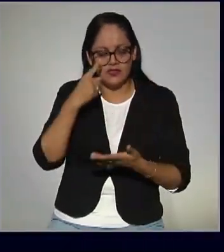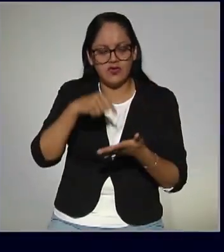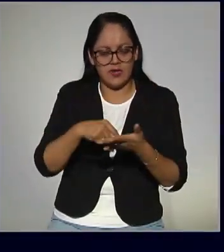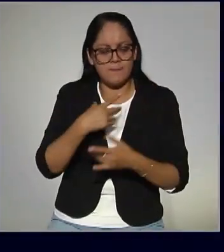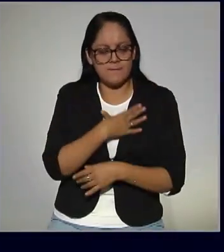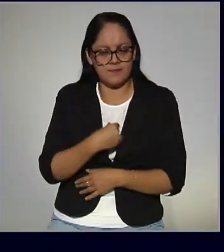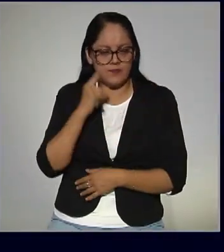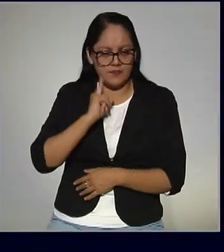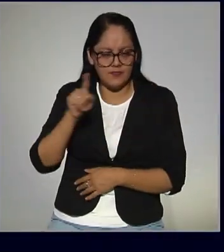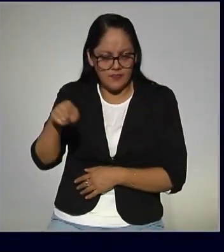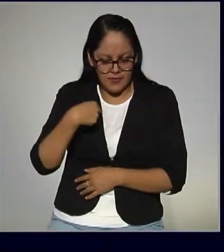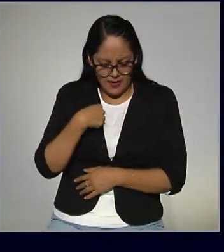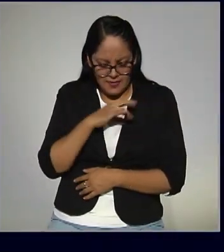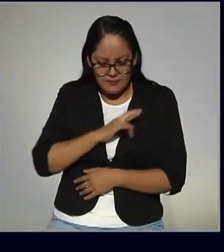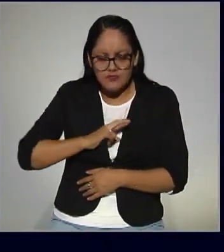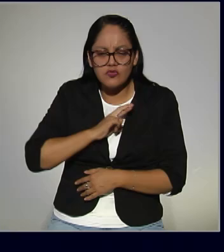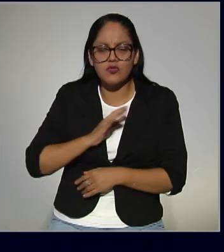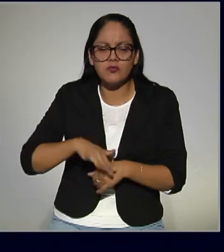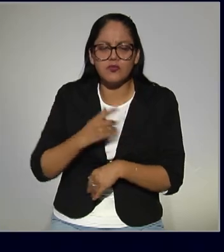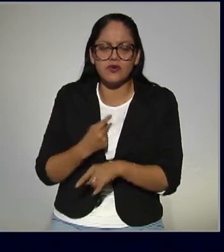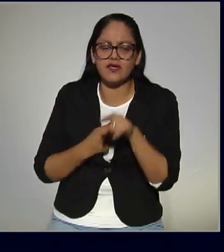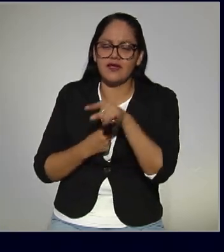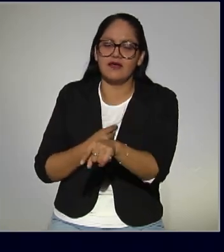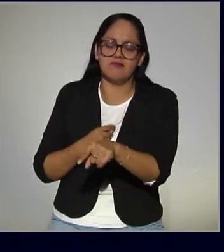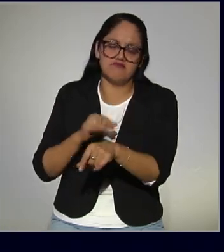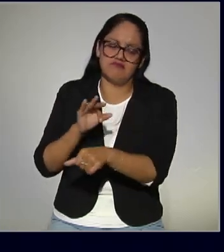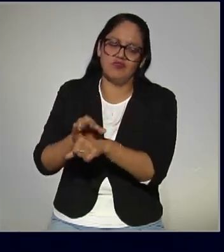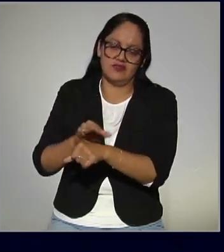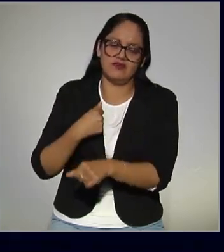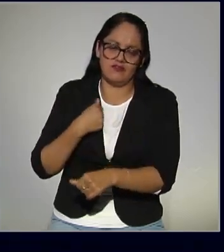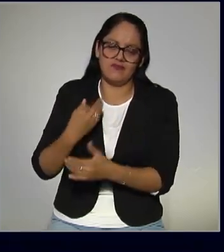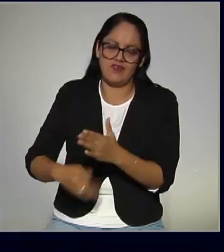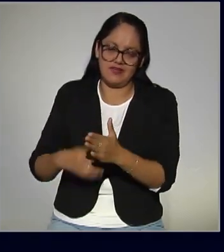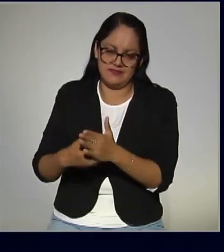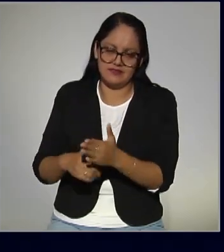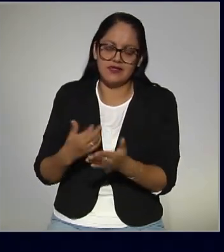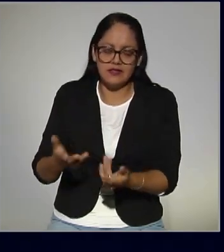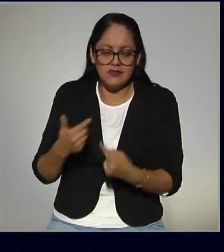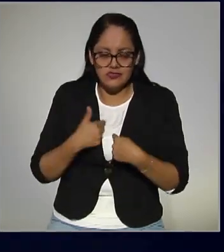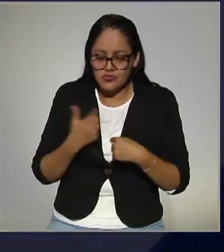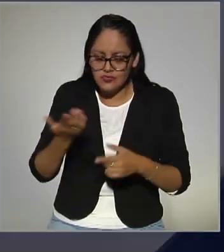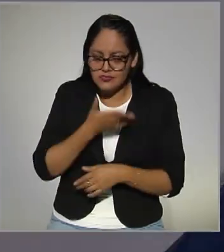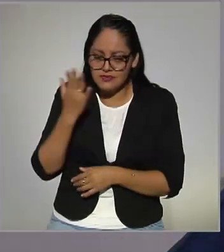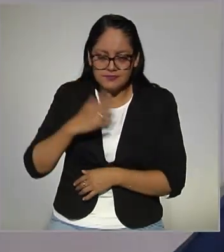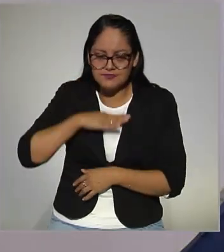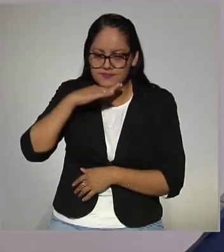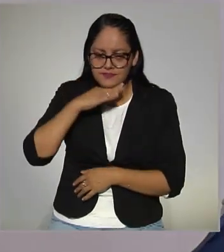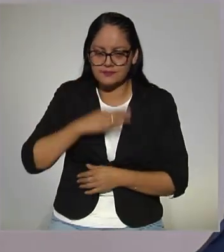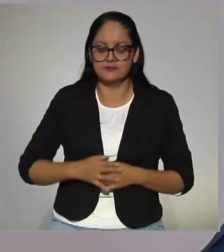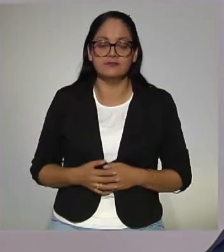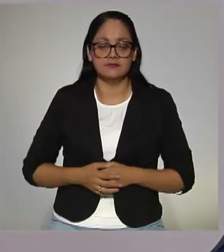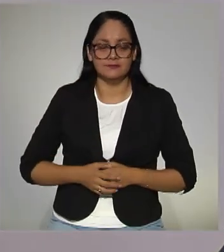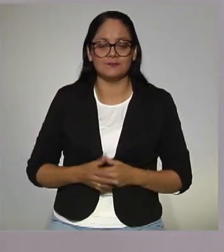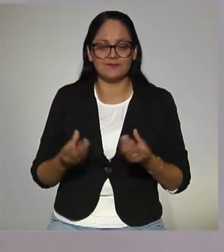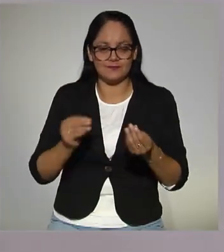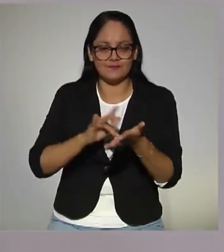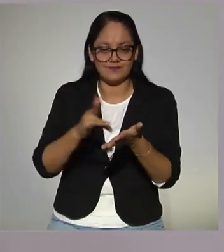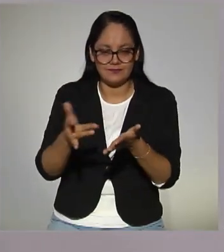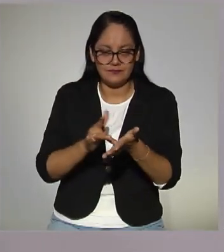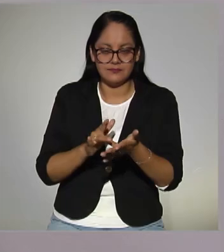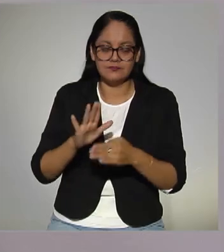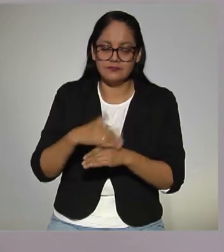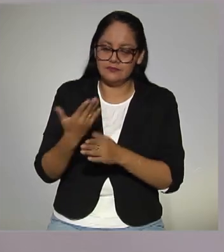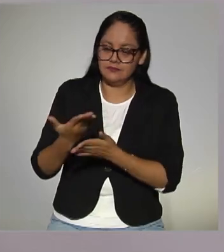a mí porque no la protegí, porque no me di cuenta de lo que estaba sucediendo. Muchas gracias